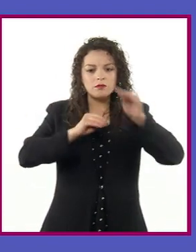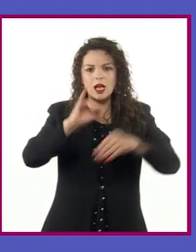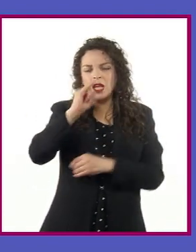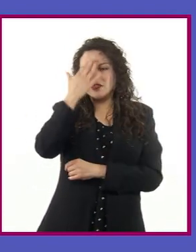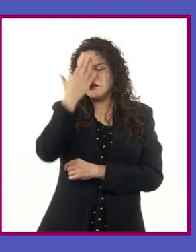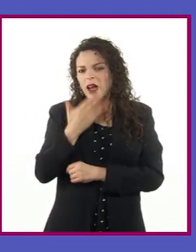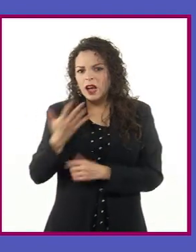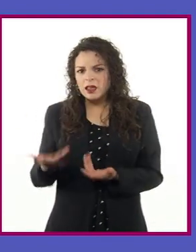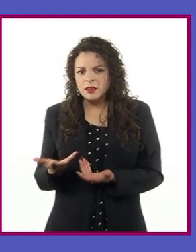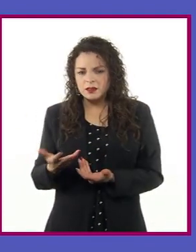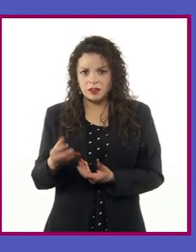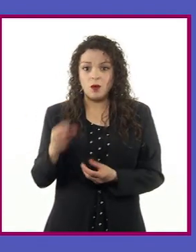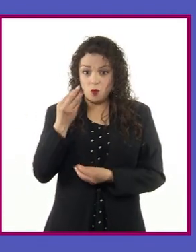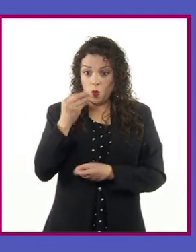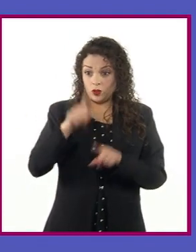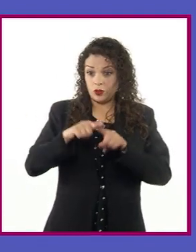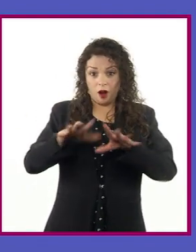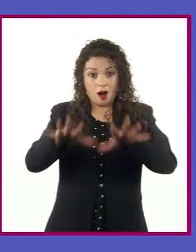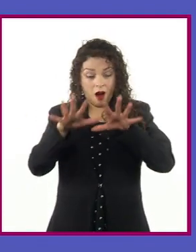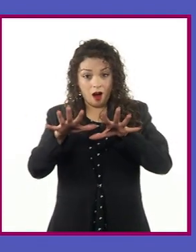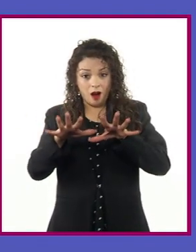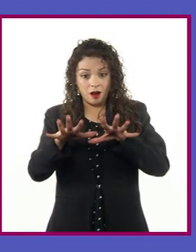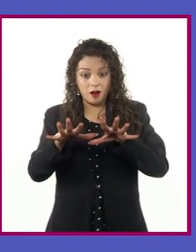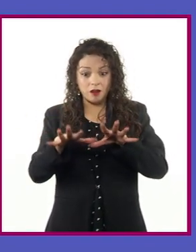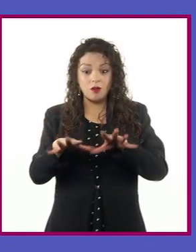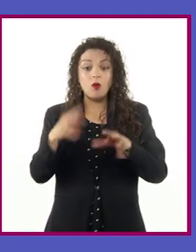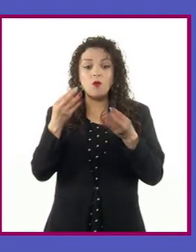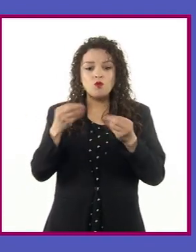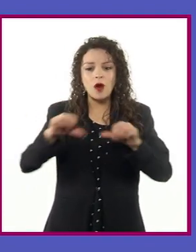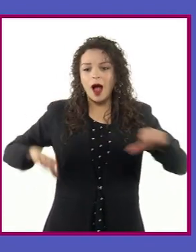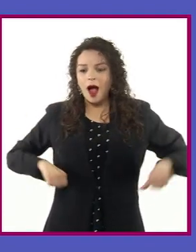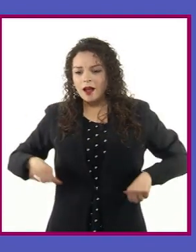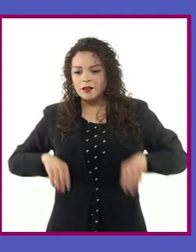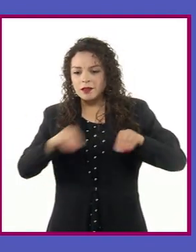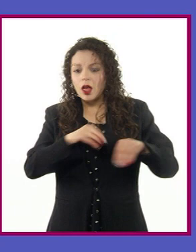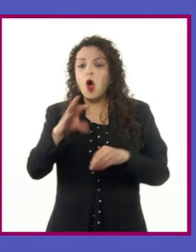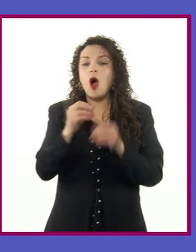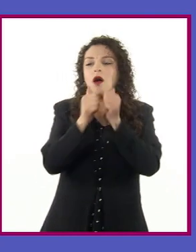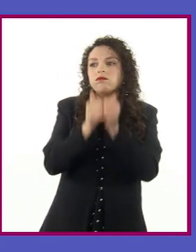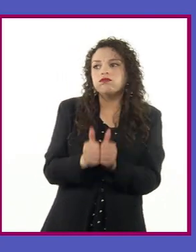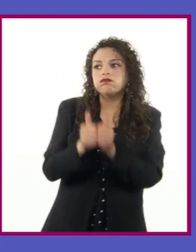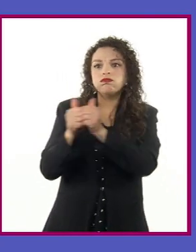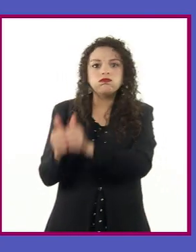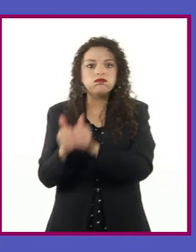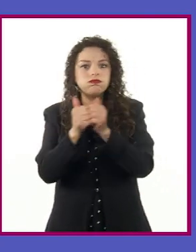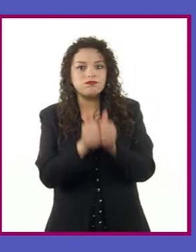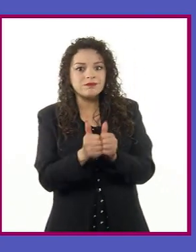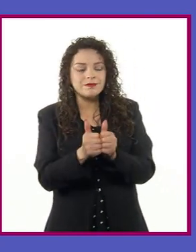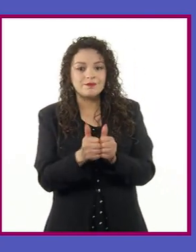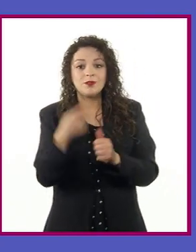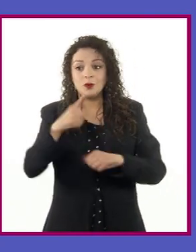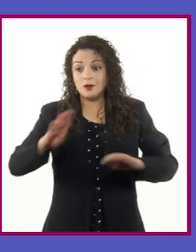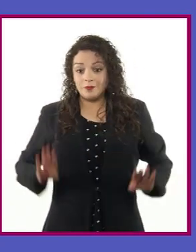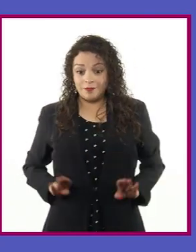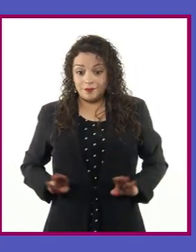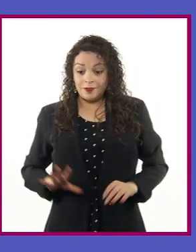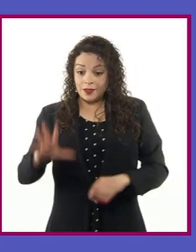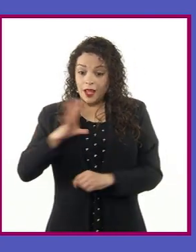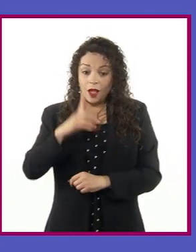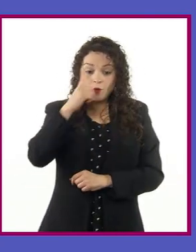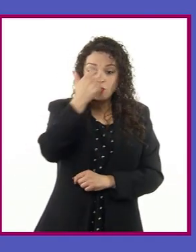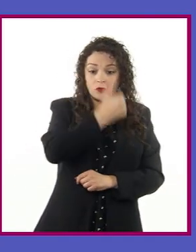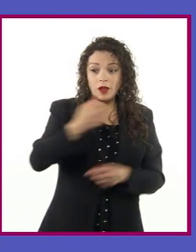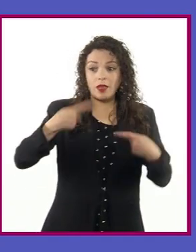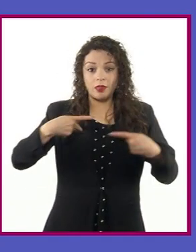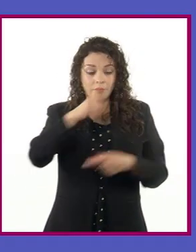imágenes, si son coloridas, aparentan dinamismo o son estáticas. Las características que tiene cada